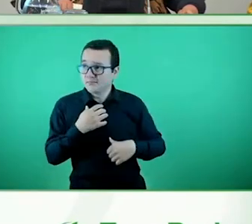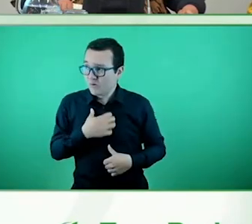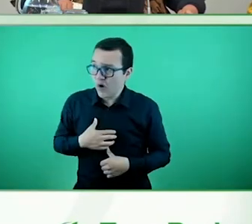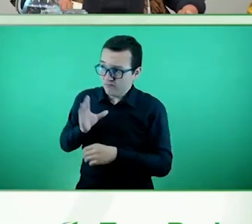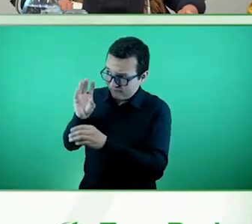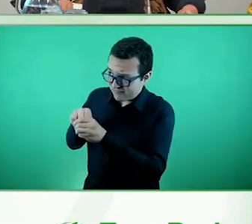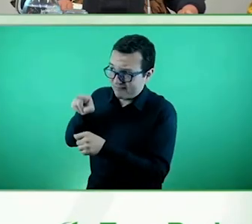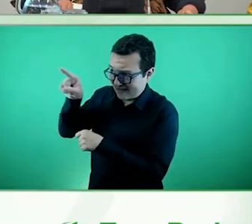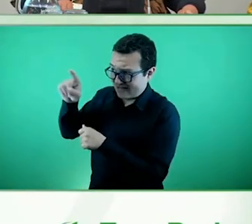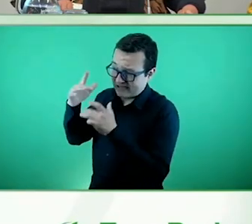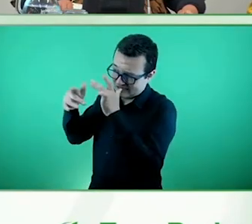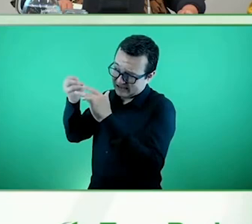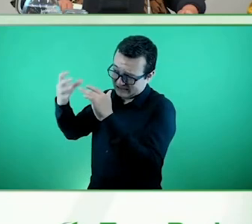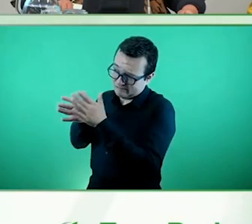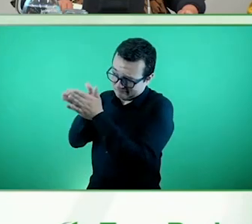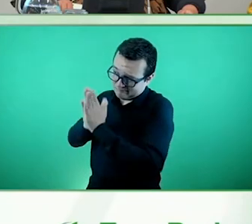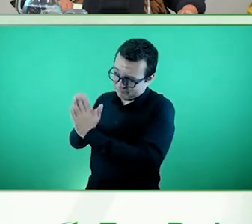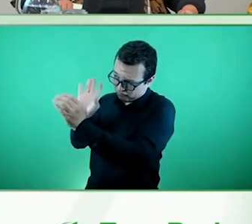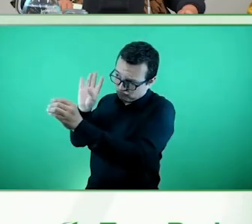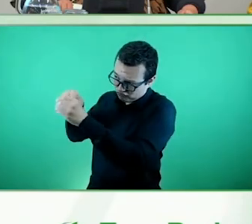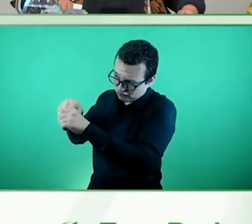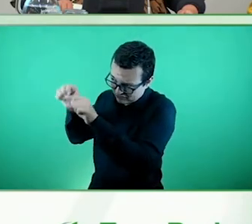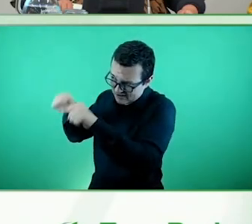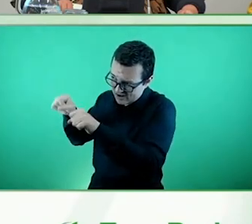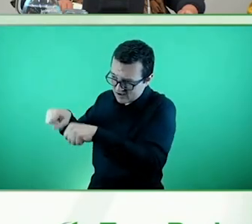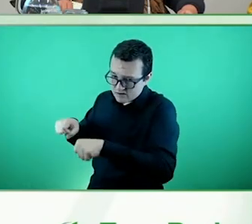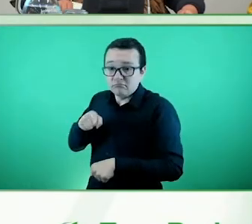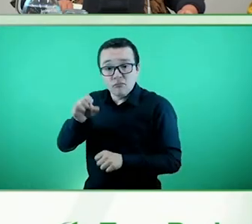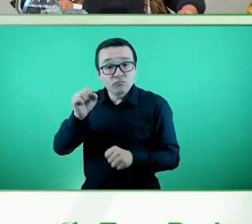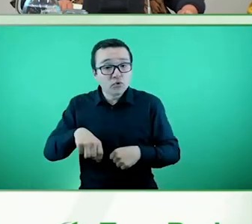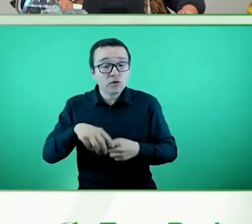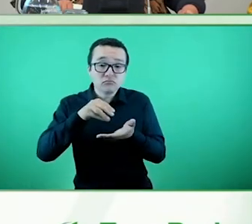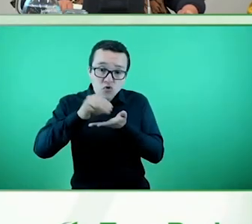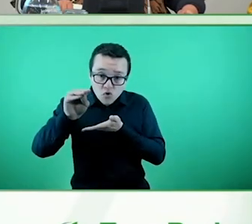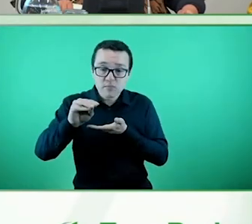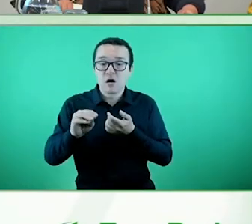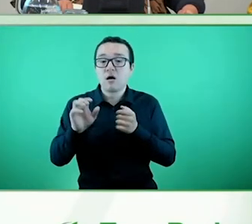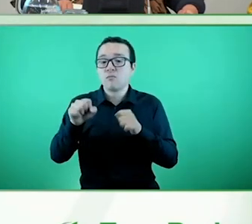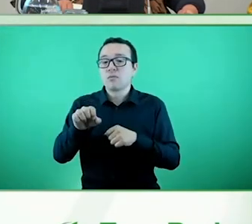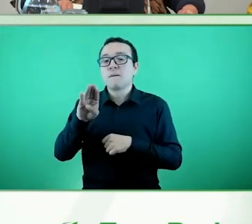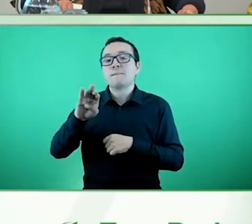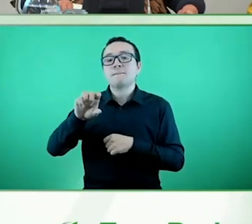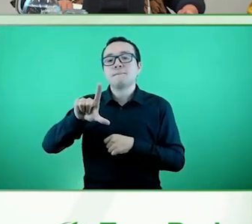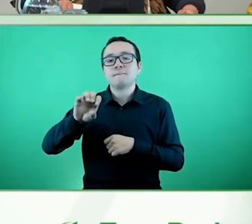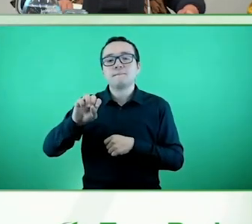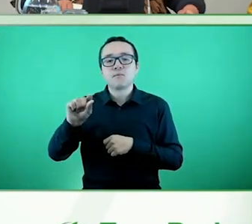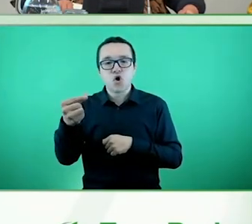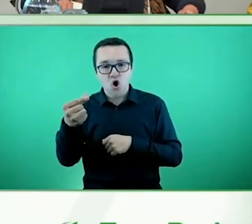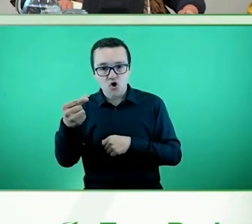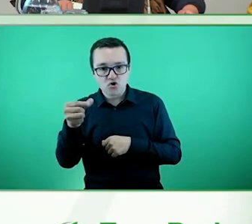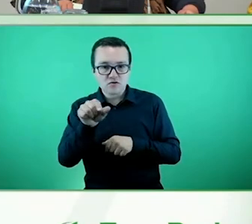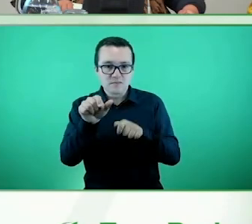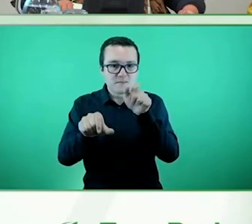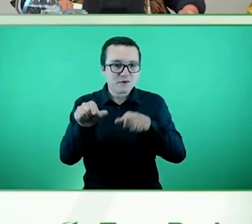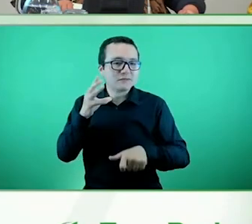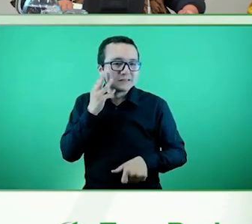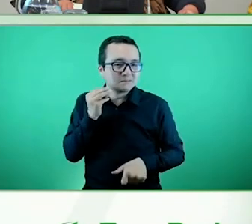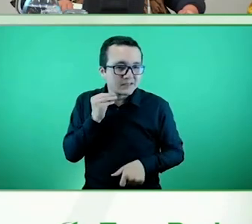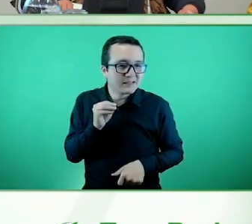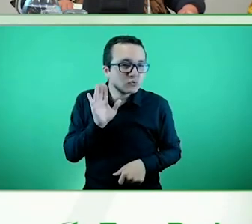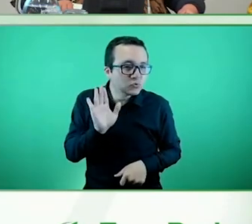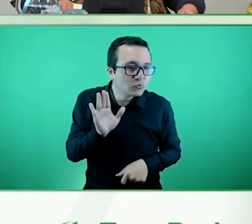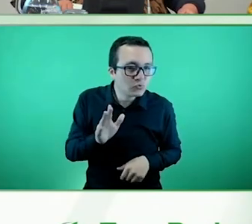marketplace, que tiene carrito de compra, tiene un blog también con experiencias de los integrantes de la comunidad